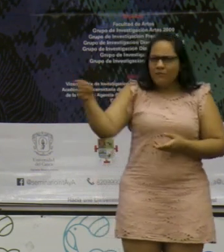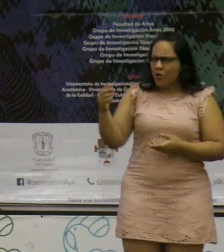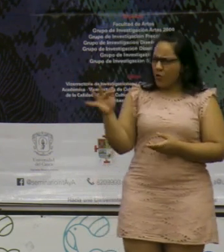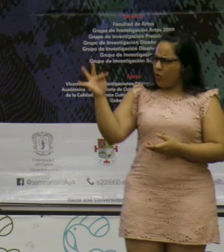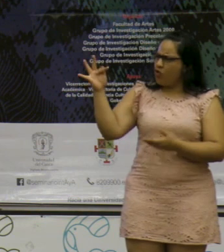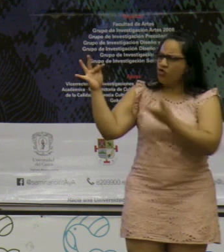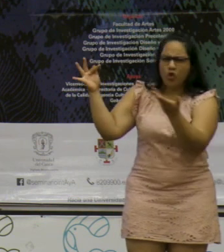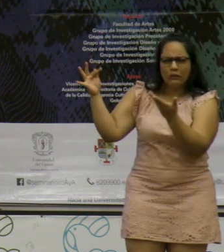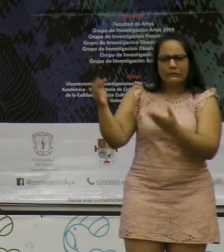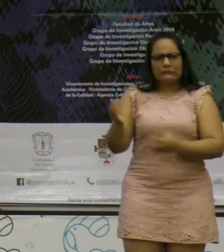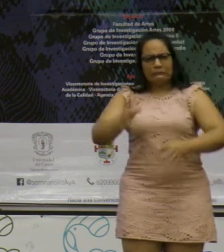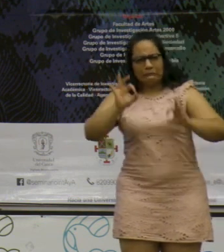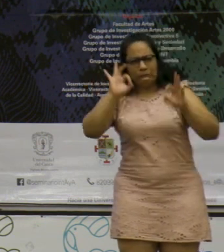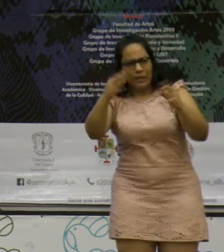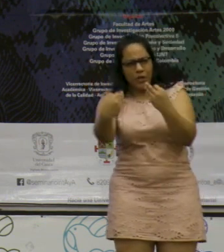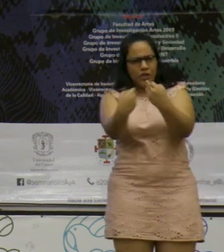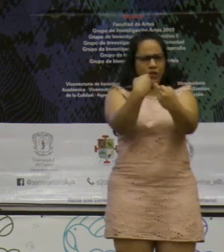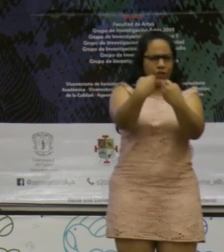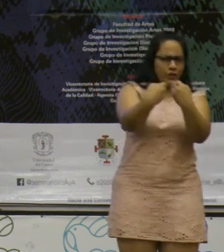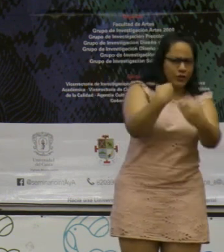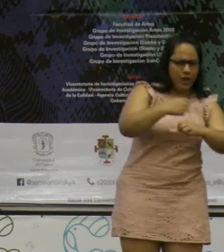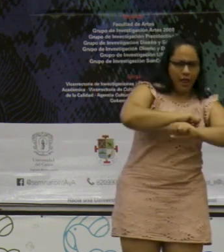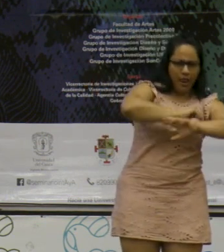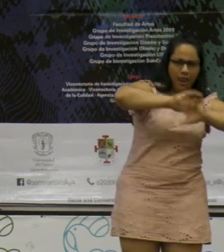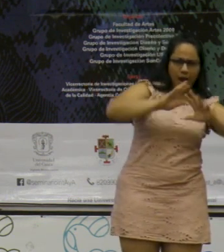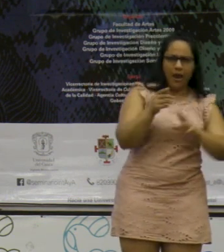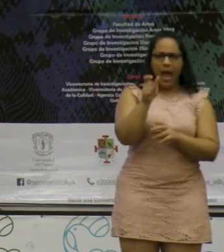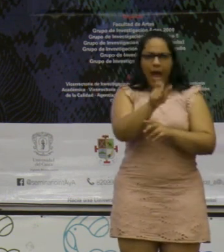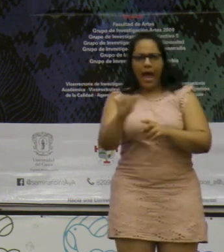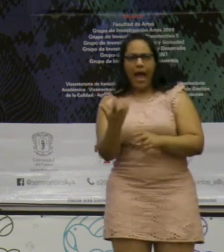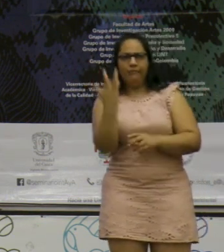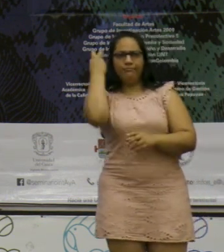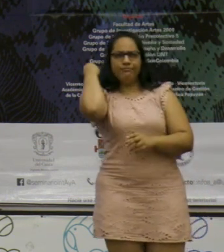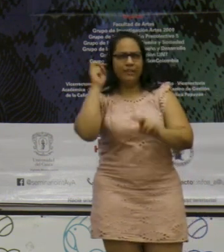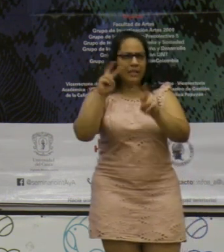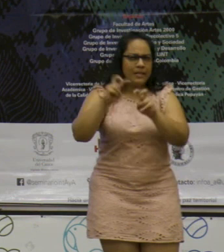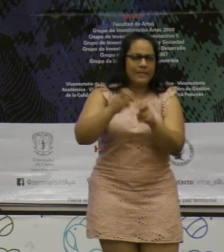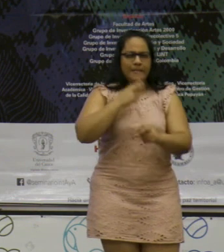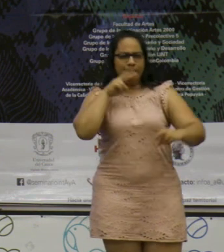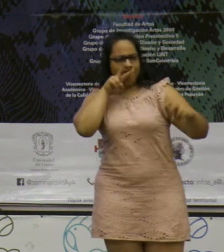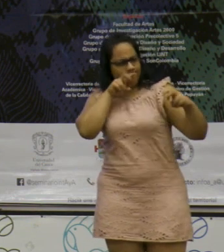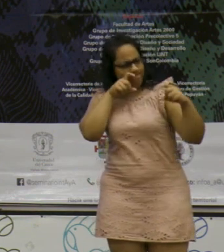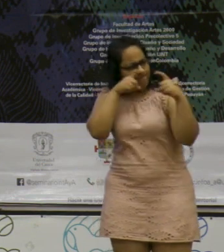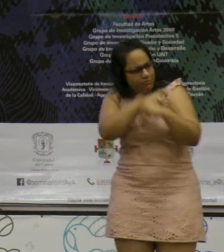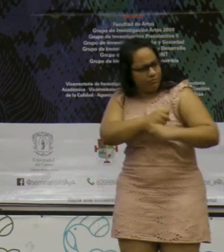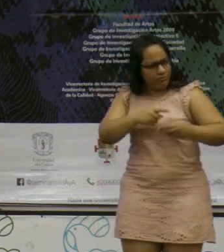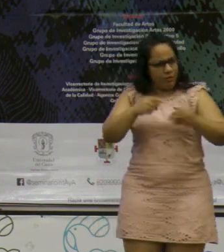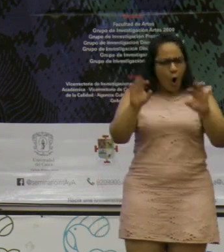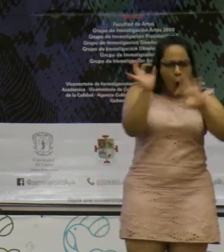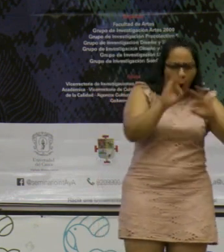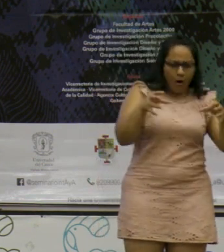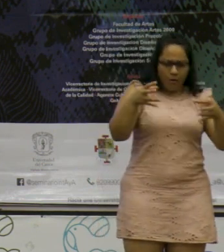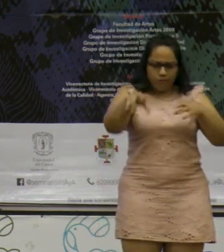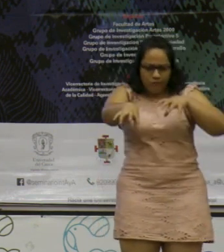¿dónde podemos crear ese arco que nos explica un poco la manera en que las poblaciones han sido interpeladas, cuestionadas,